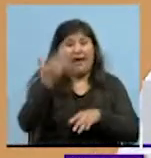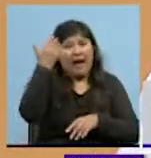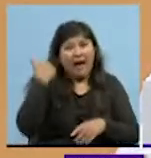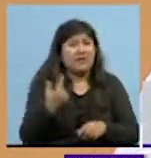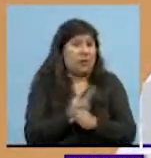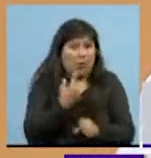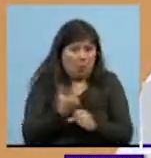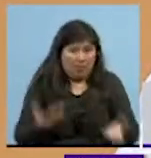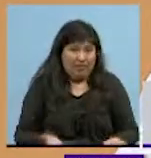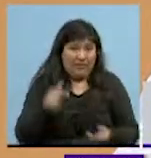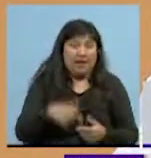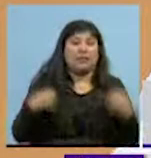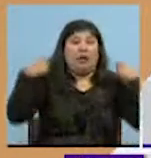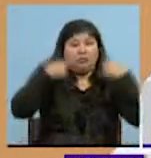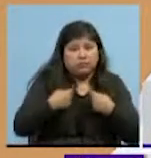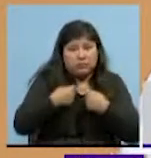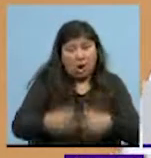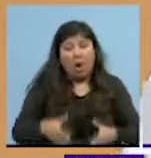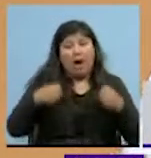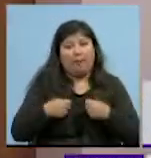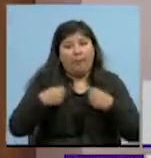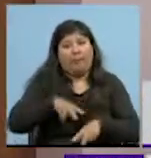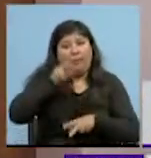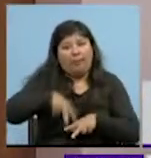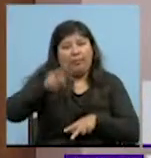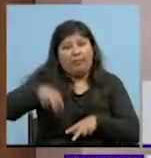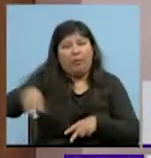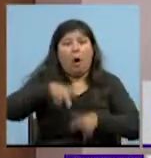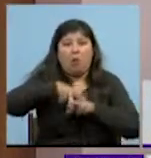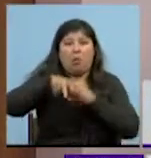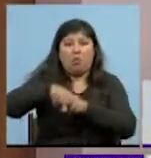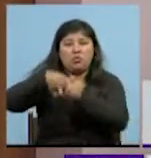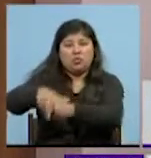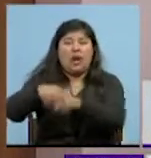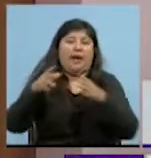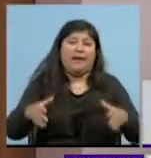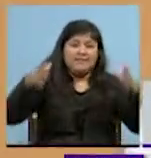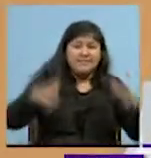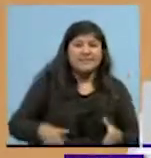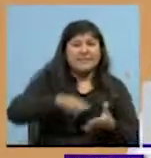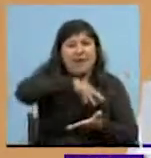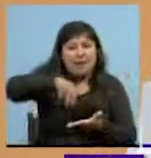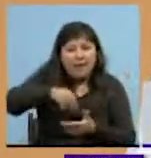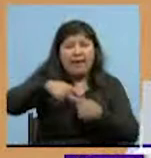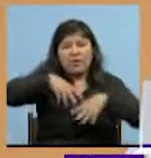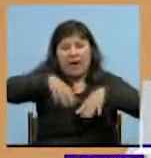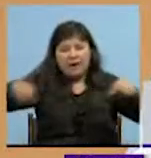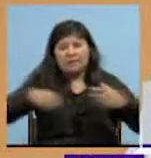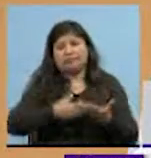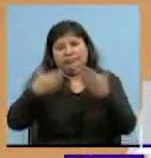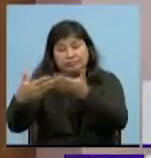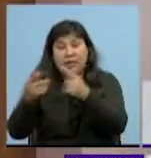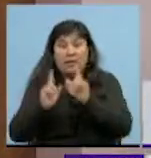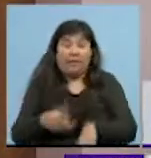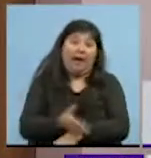hacían a mano en loma de burritos para transportar el cemento, la harina o lo que tengamos que poner. Hablemos